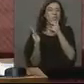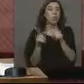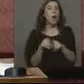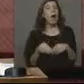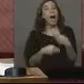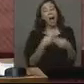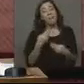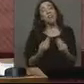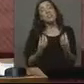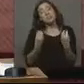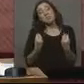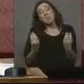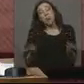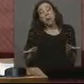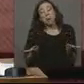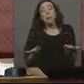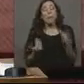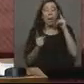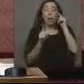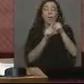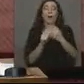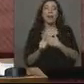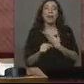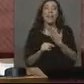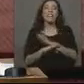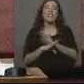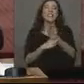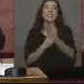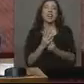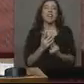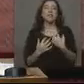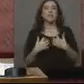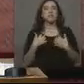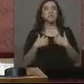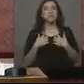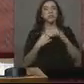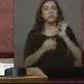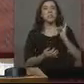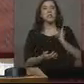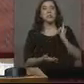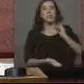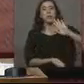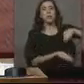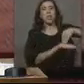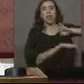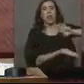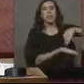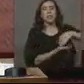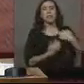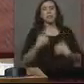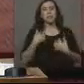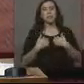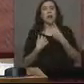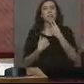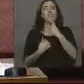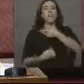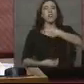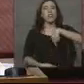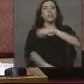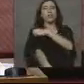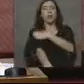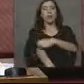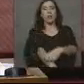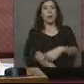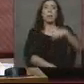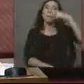es bienvenido si apunta en ir poniendo fin al odioso centralismo que nos que nos agobia a quienes vivimos en la regiones